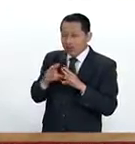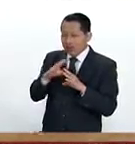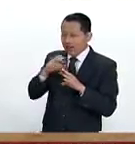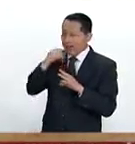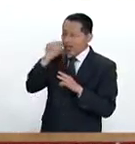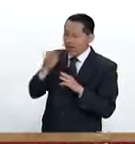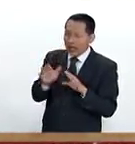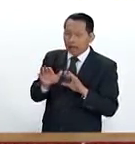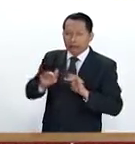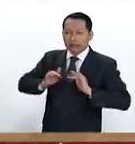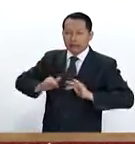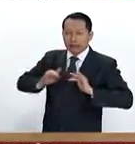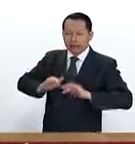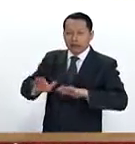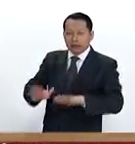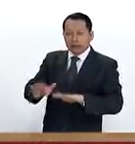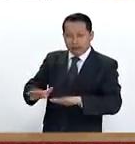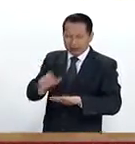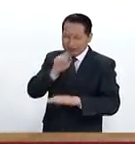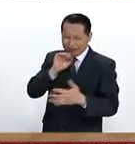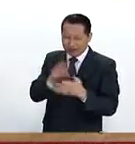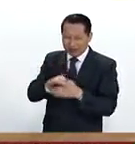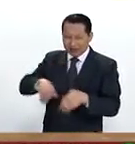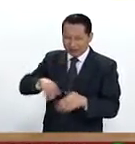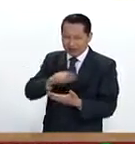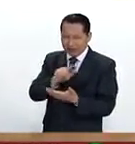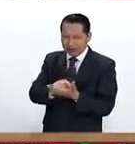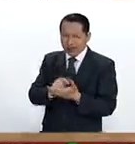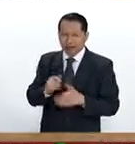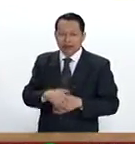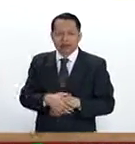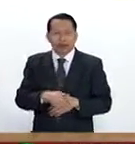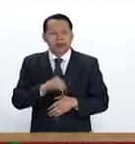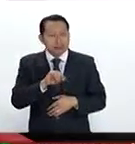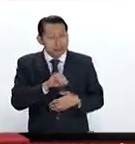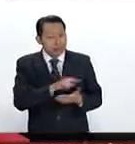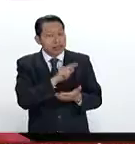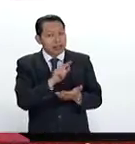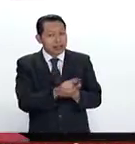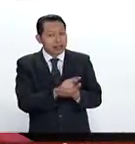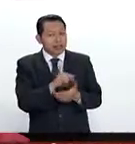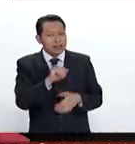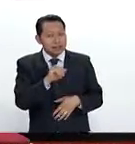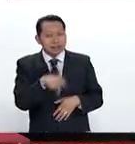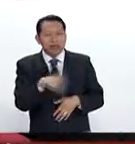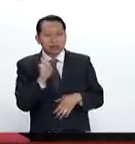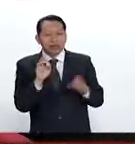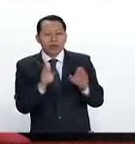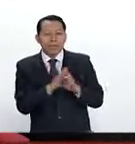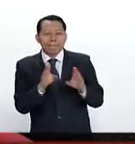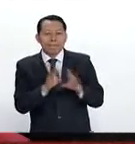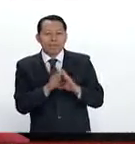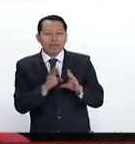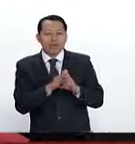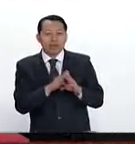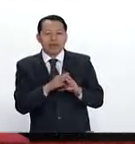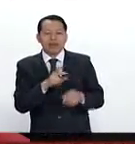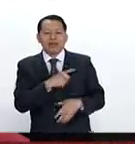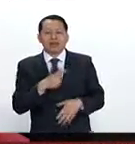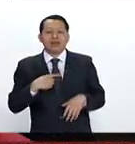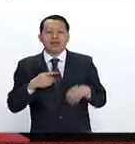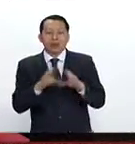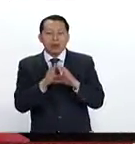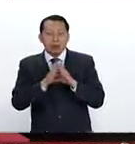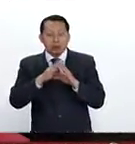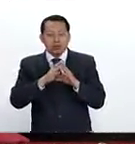de calmar las aguas, apegado a lo que tú acabas de comentar, las leyes. Apegado a las leyes, sí, pero vamos, digamos que es aterrizar las